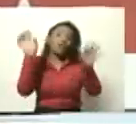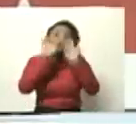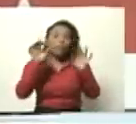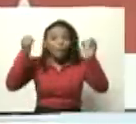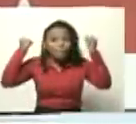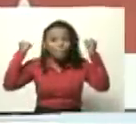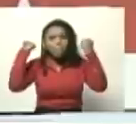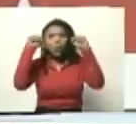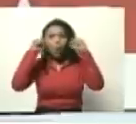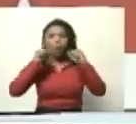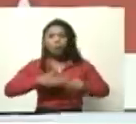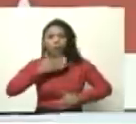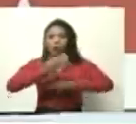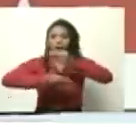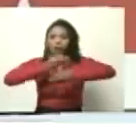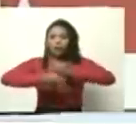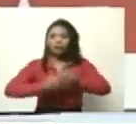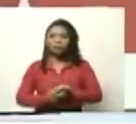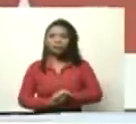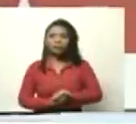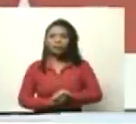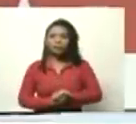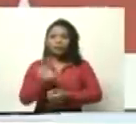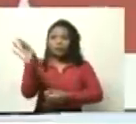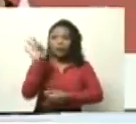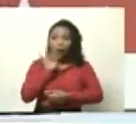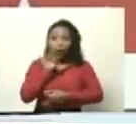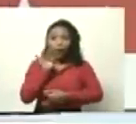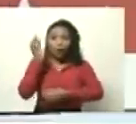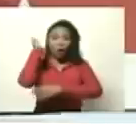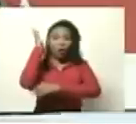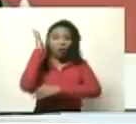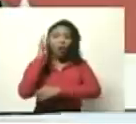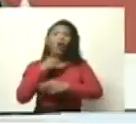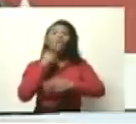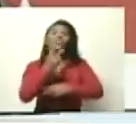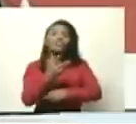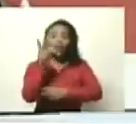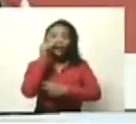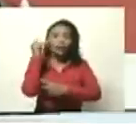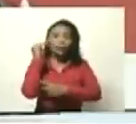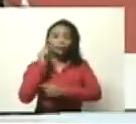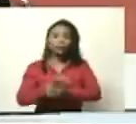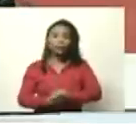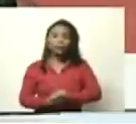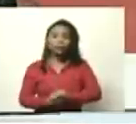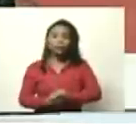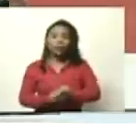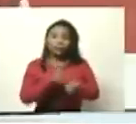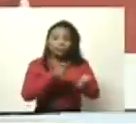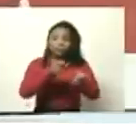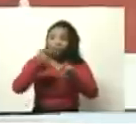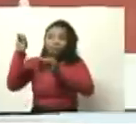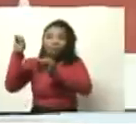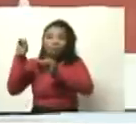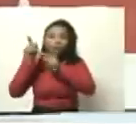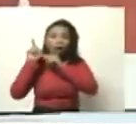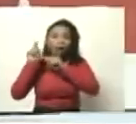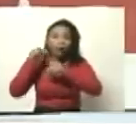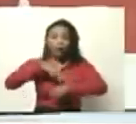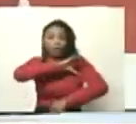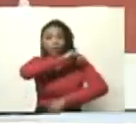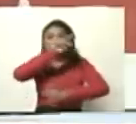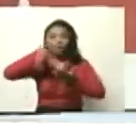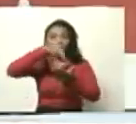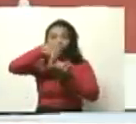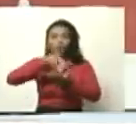práctica posible hacerlo. Entonces se elige el Congreso, que son los voceros, y los voceros han llevado a esta dirección